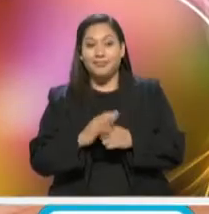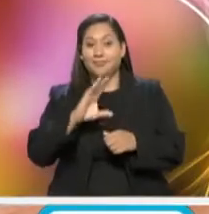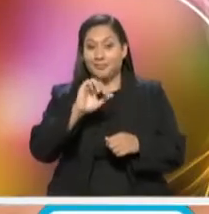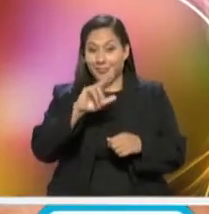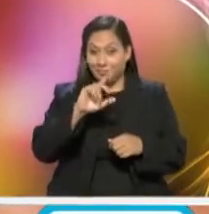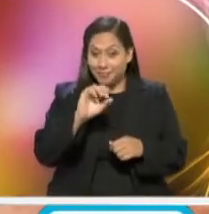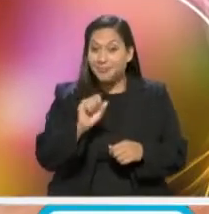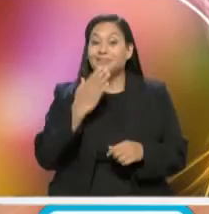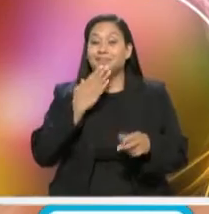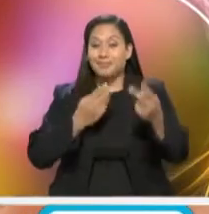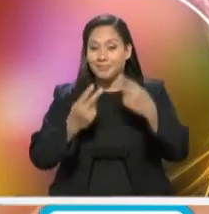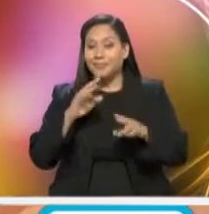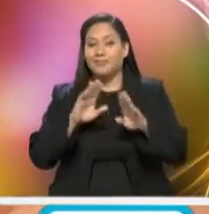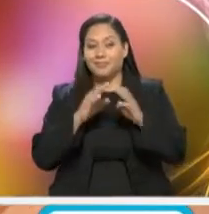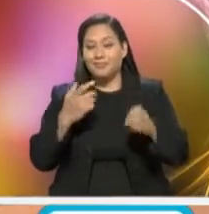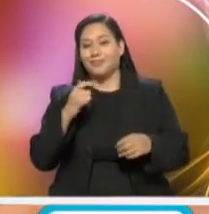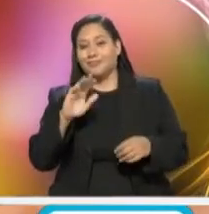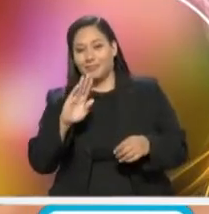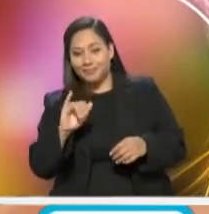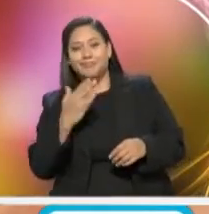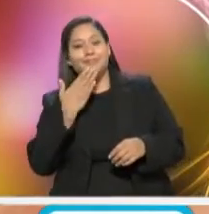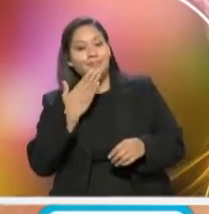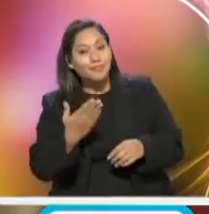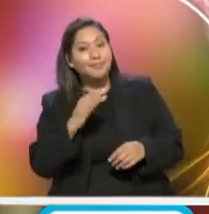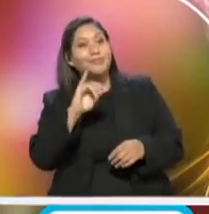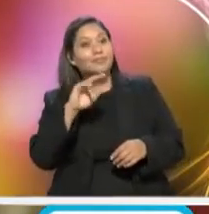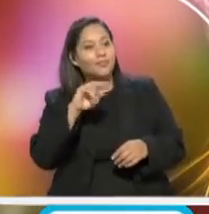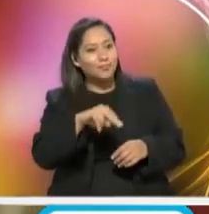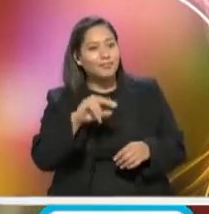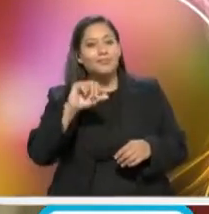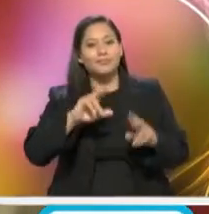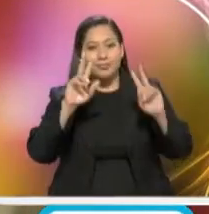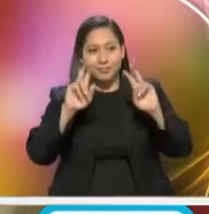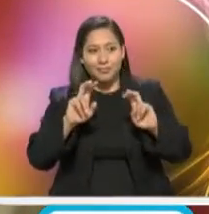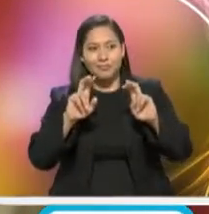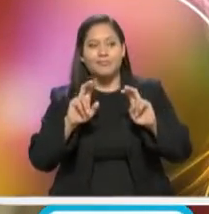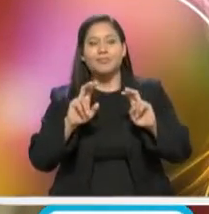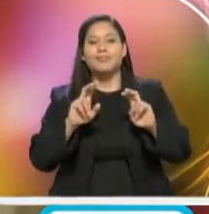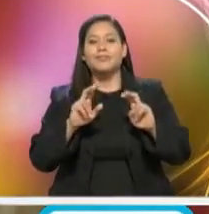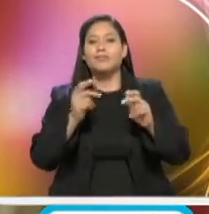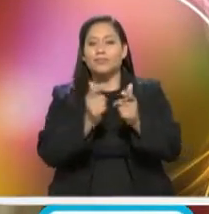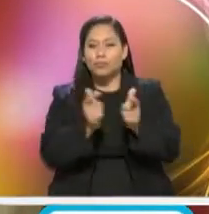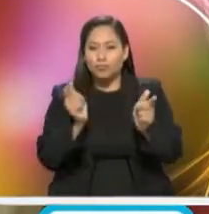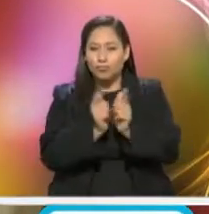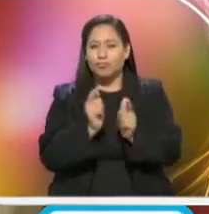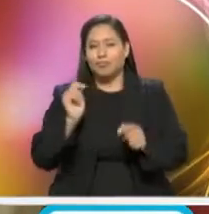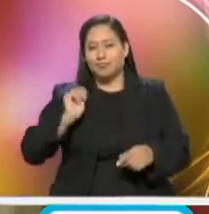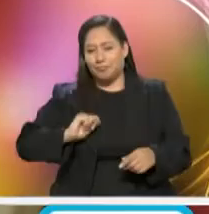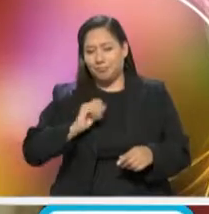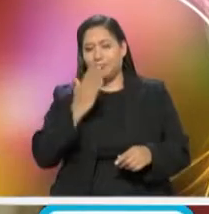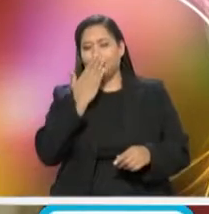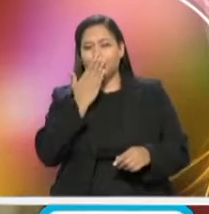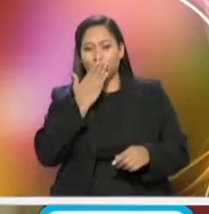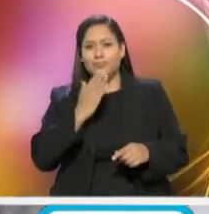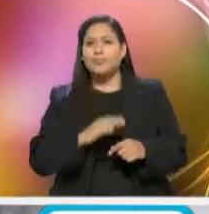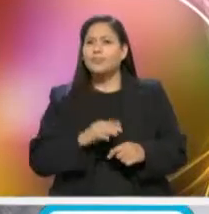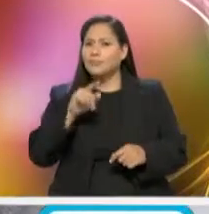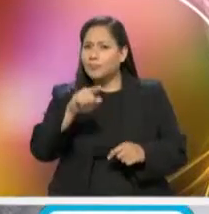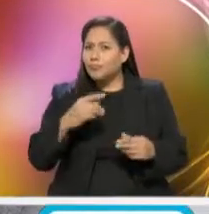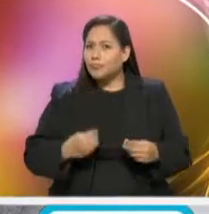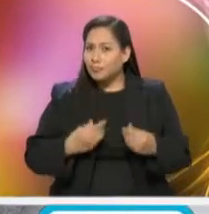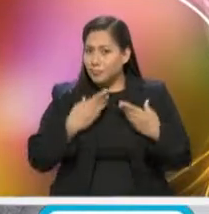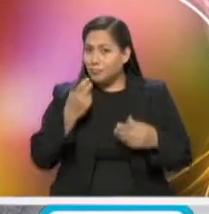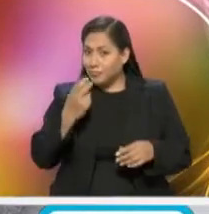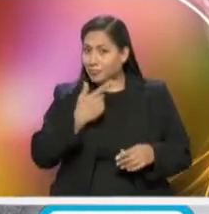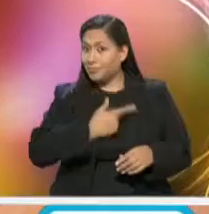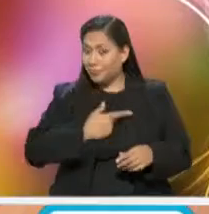Carlos, bienvenido. ¿Cómo estás, Gaby? Muy bien, Juan. Vamos a hablar de las sonoras. Así es. Cuéntame tú, ¿has disfrutado de esta